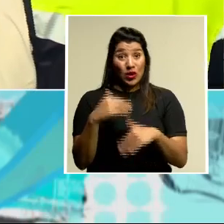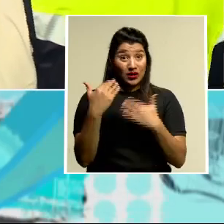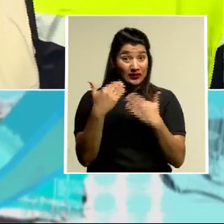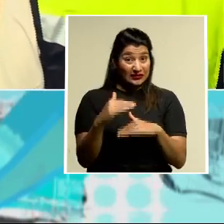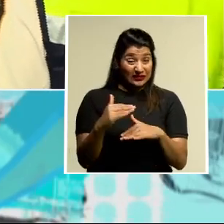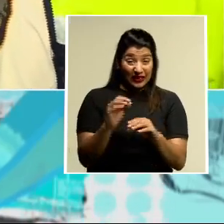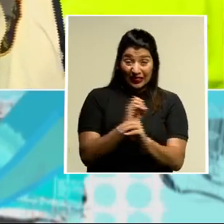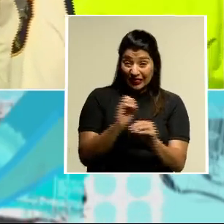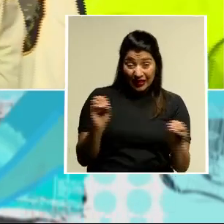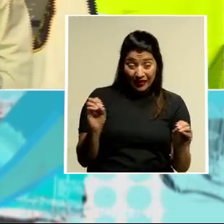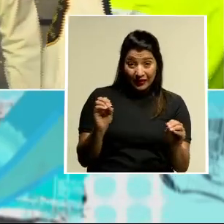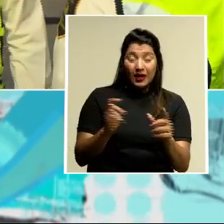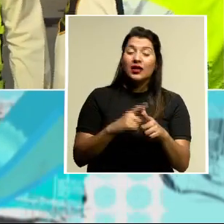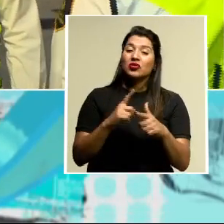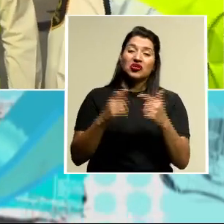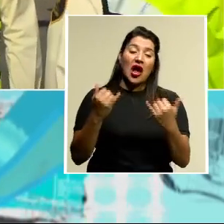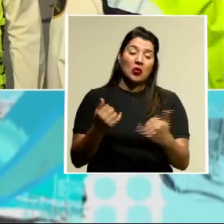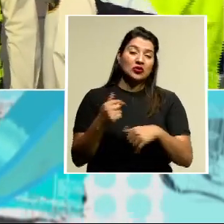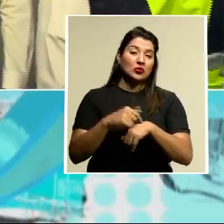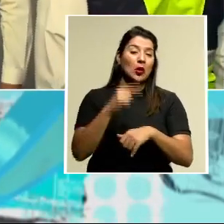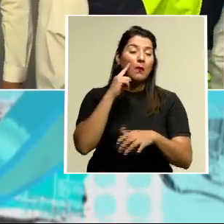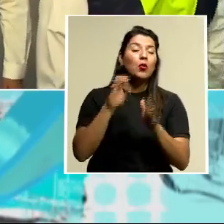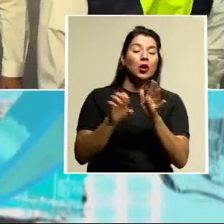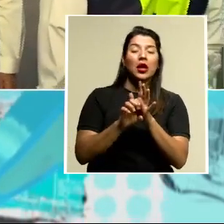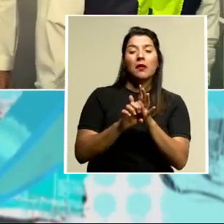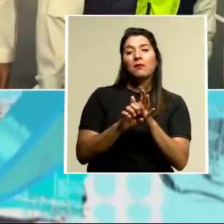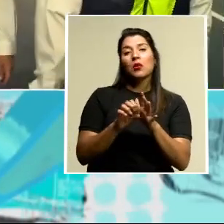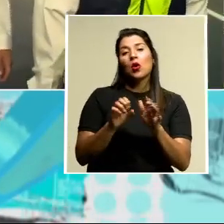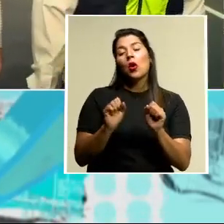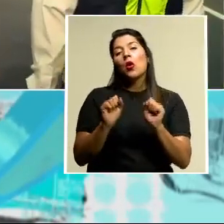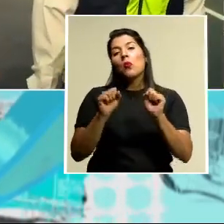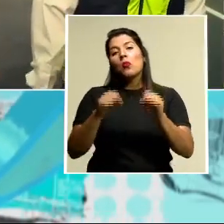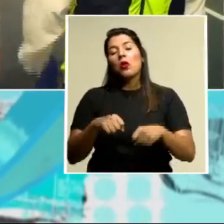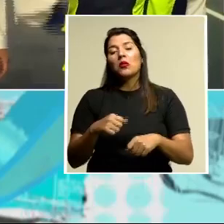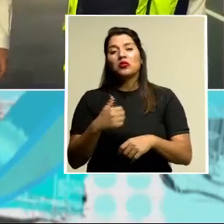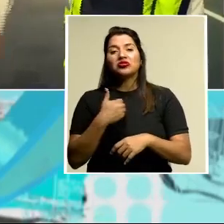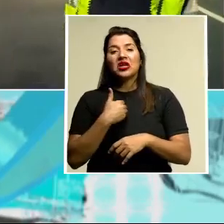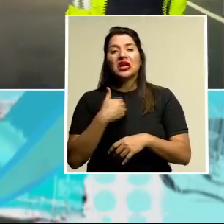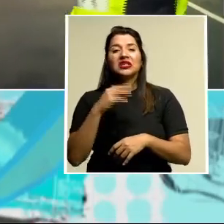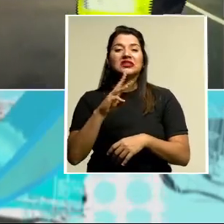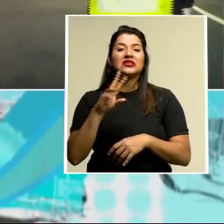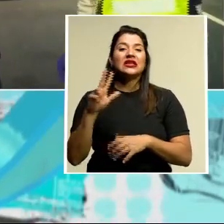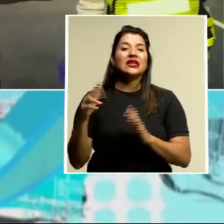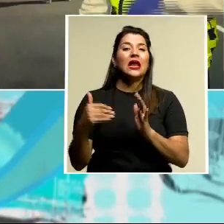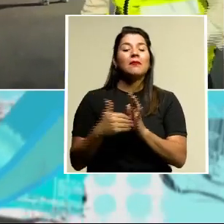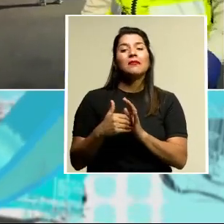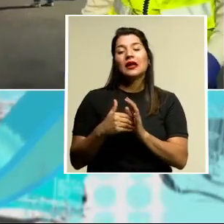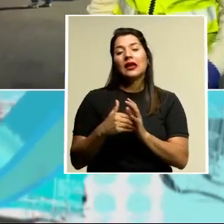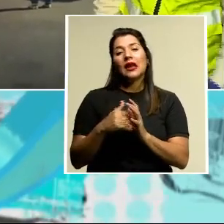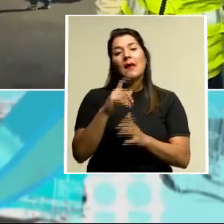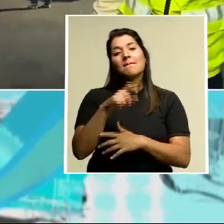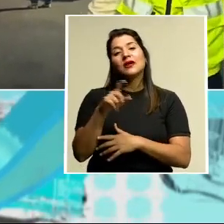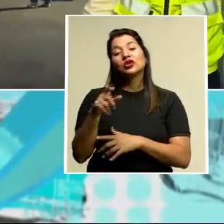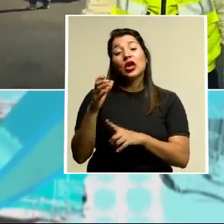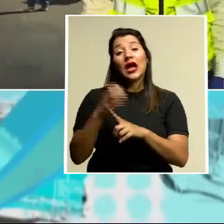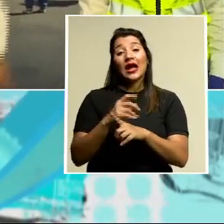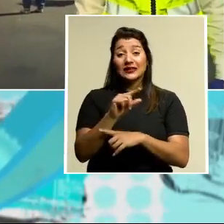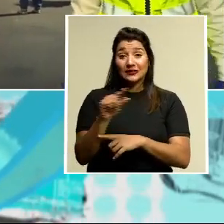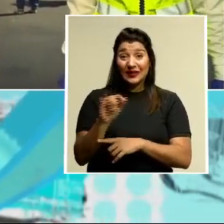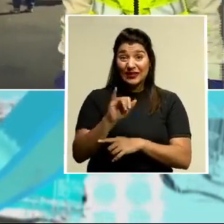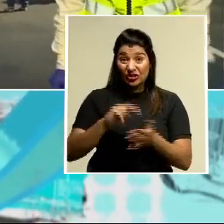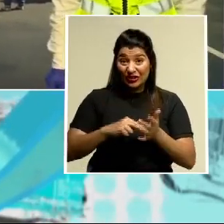de vacunación que también ha ayudado a mitigar la cantidad de casos. Y esa es una diferencia importante también que